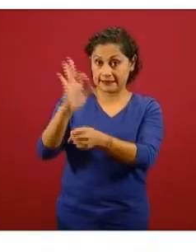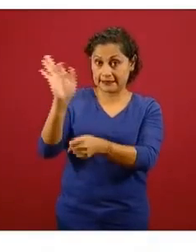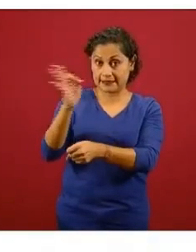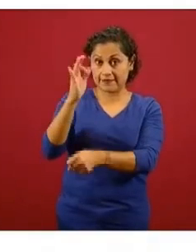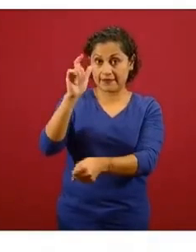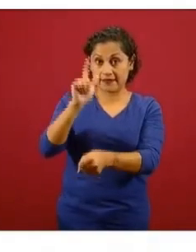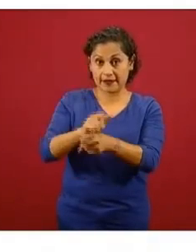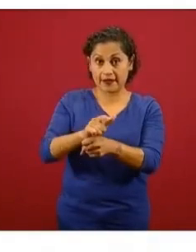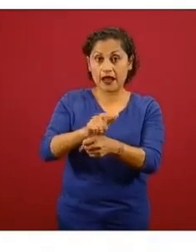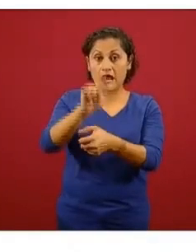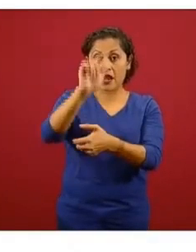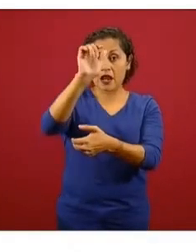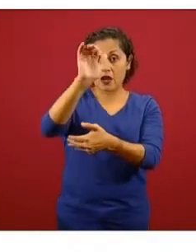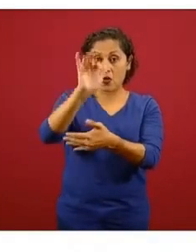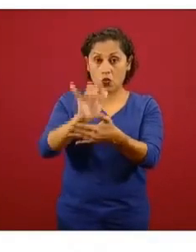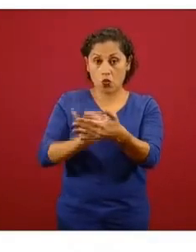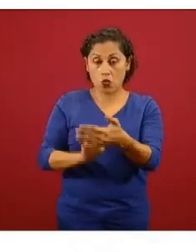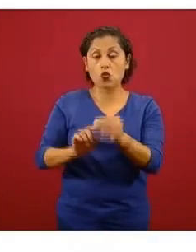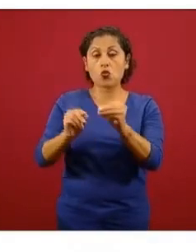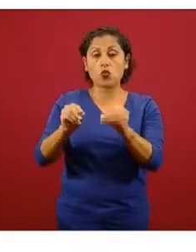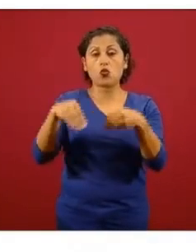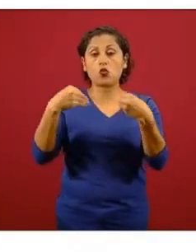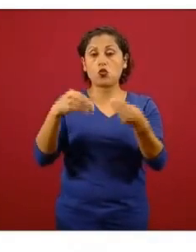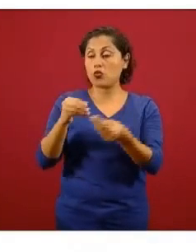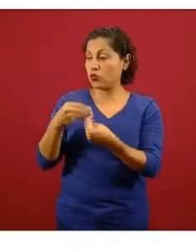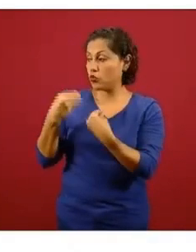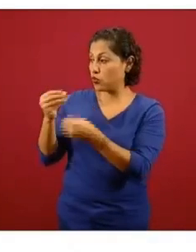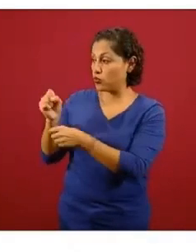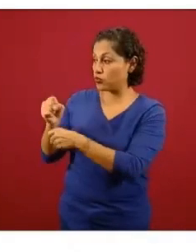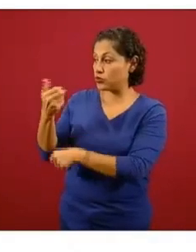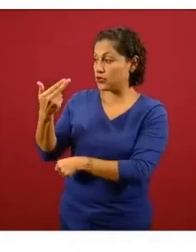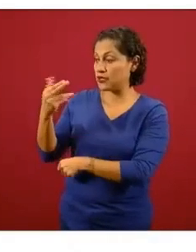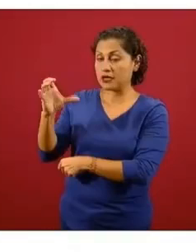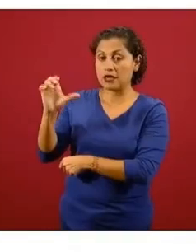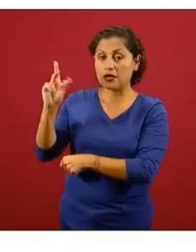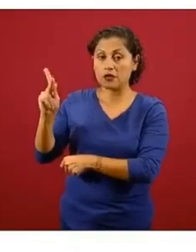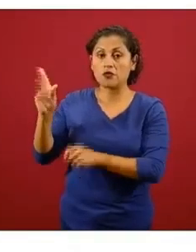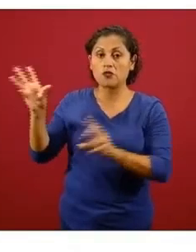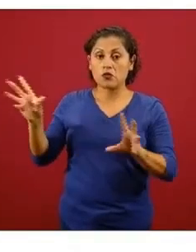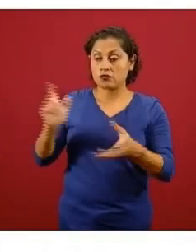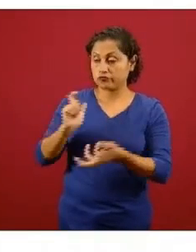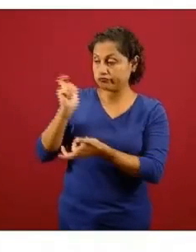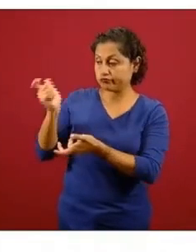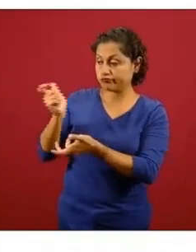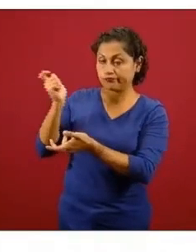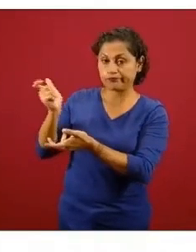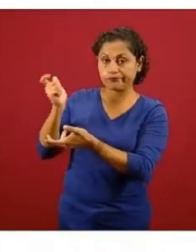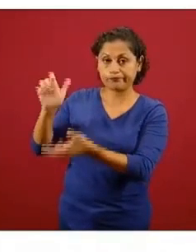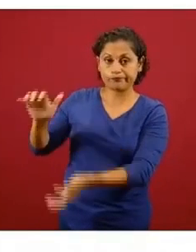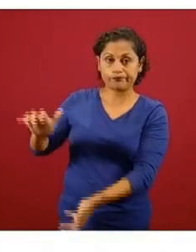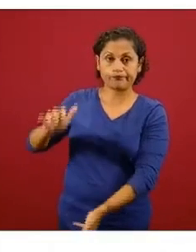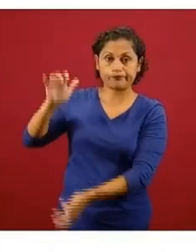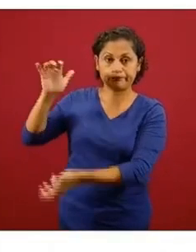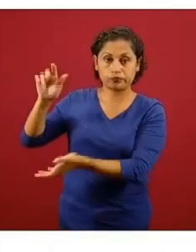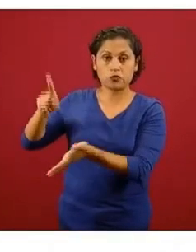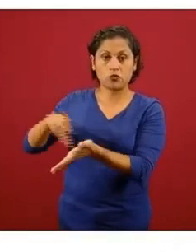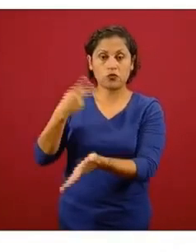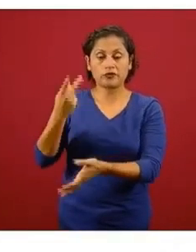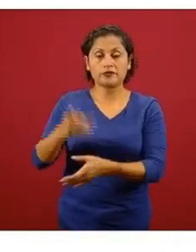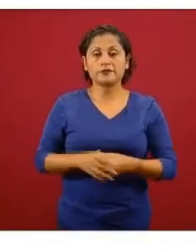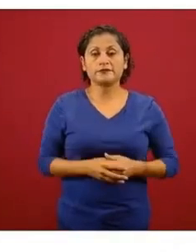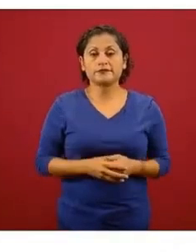de Economía de cuáles fueron los pagos que recibió, los reembolsos, los montos, y es muy importante